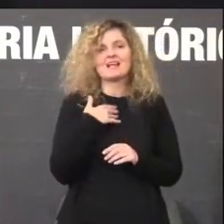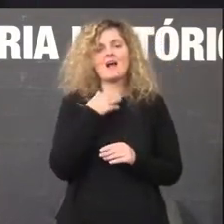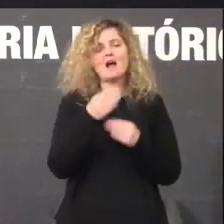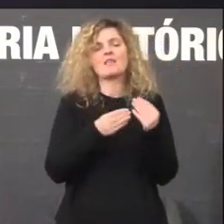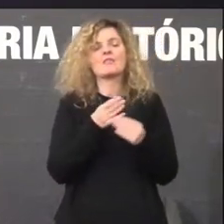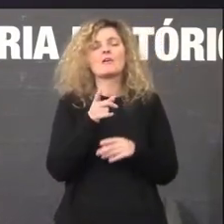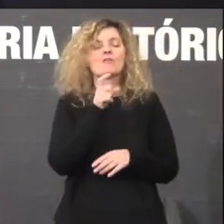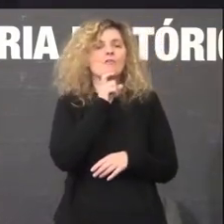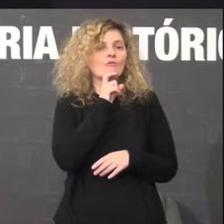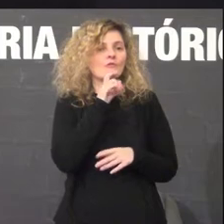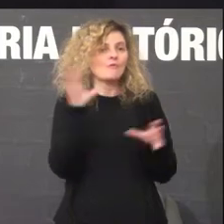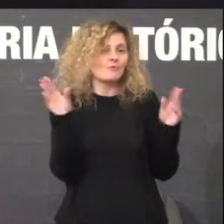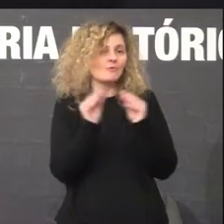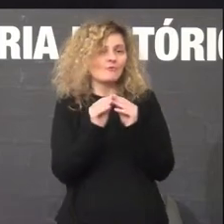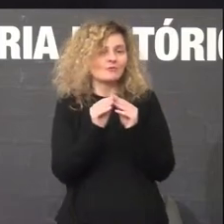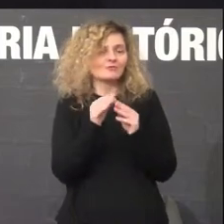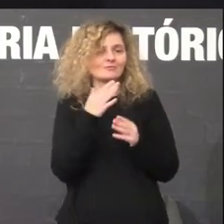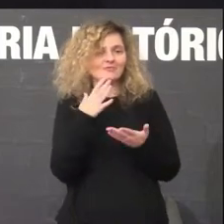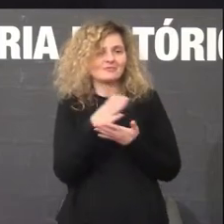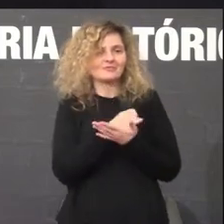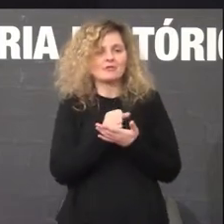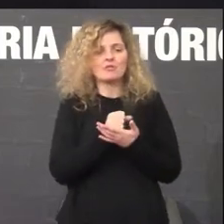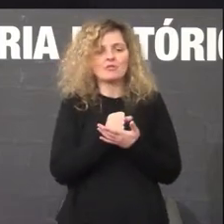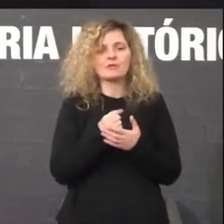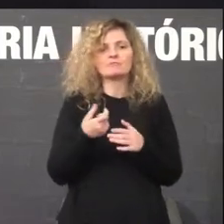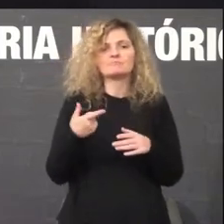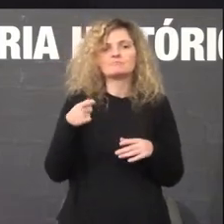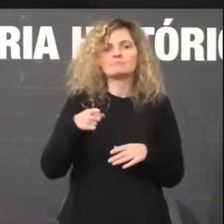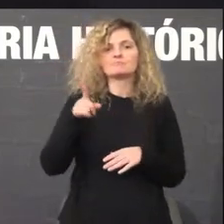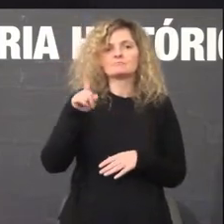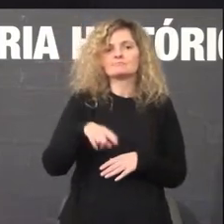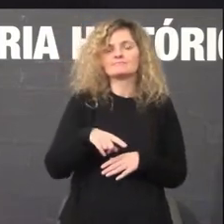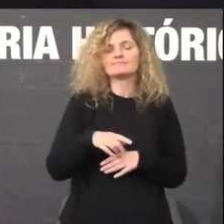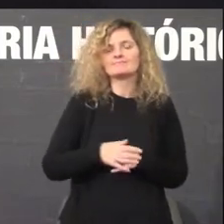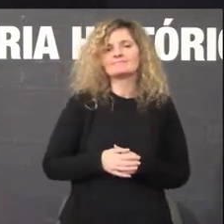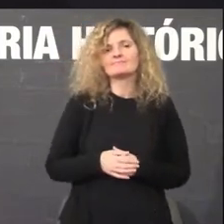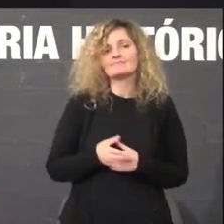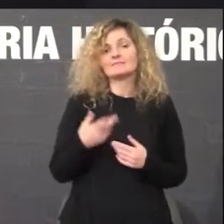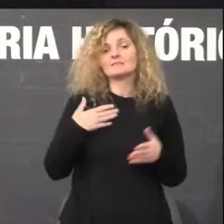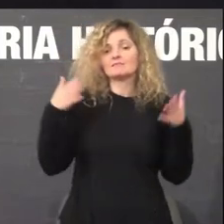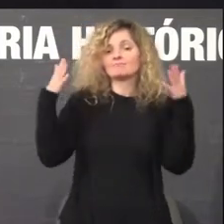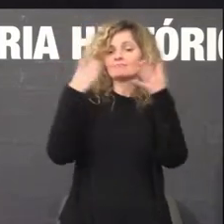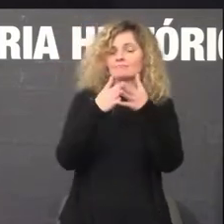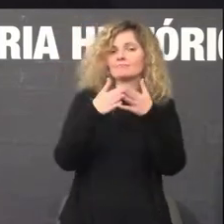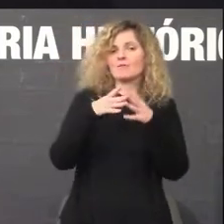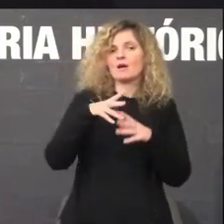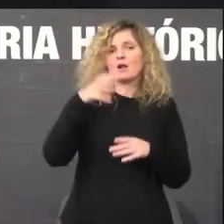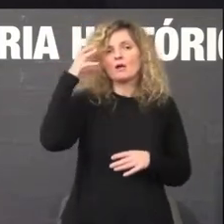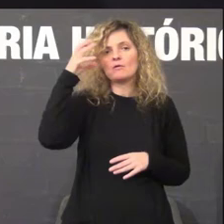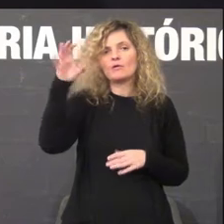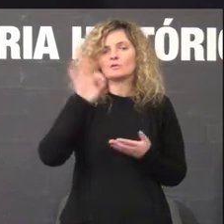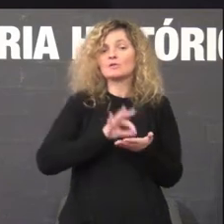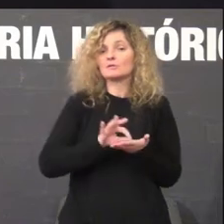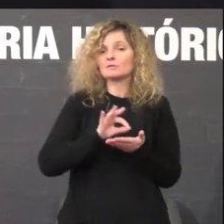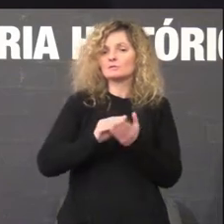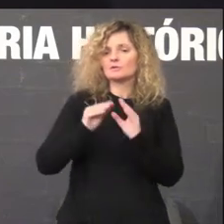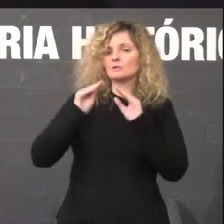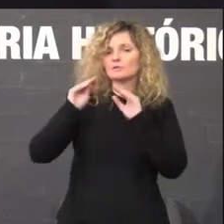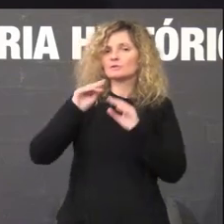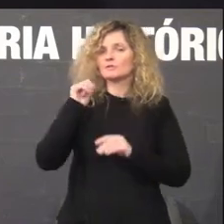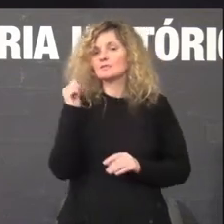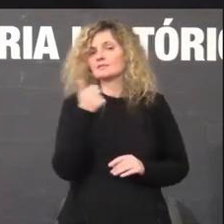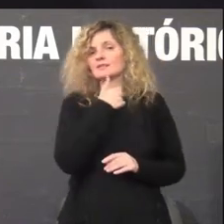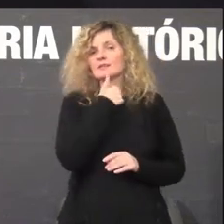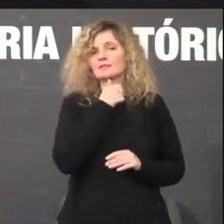facer un resume de todo iso e, sobre todo, de se nos centramos na monarquía e nos servicios